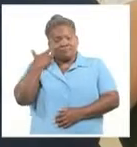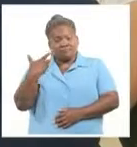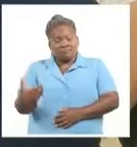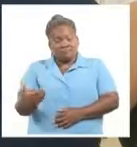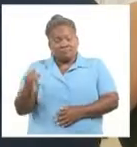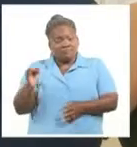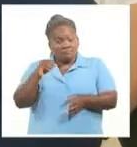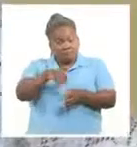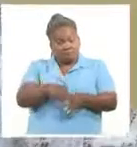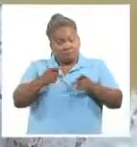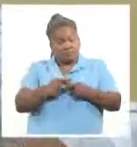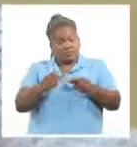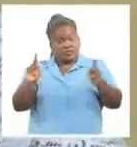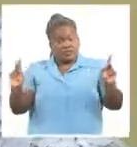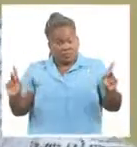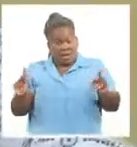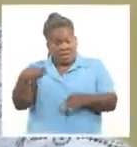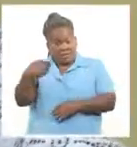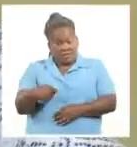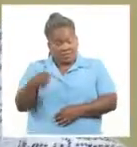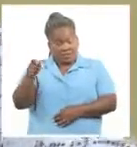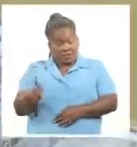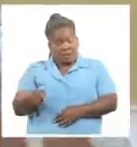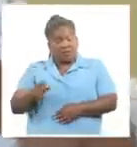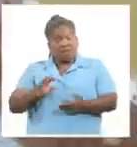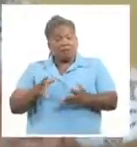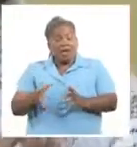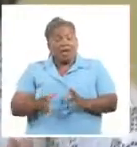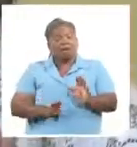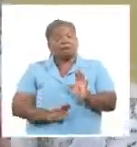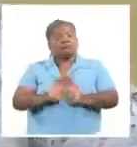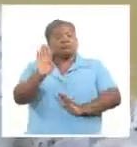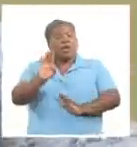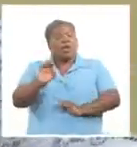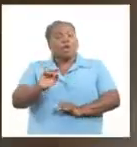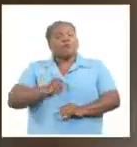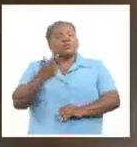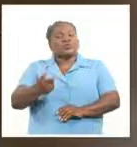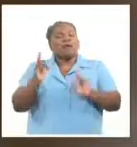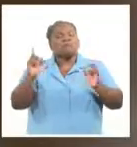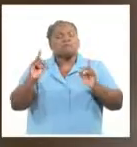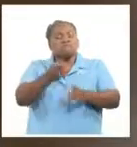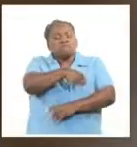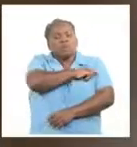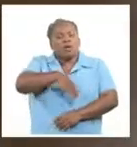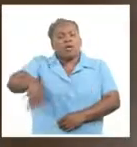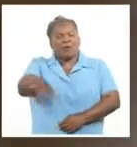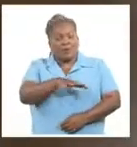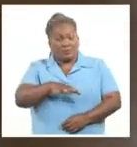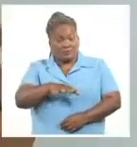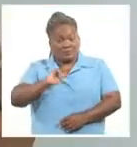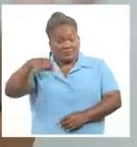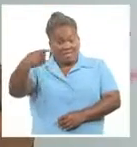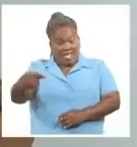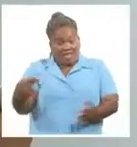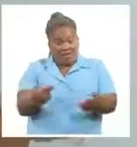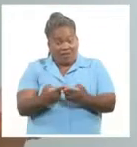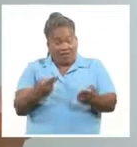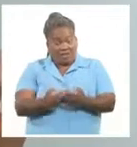de los profesionales en la estrategia para elevar la cultura jurídica de la población. La próxima edición del evento tendrá lugar